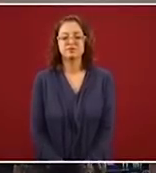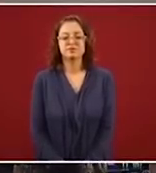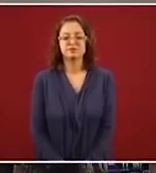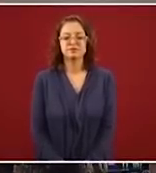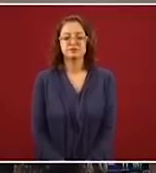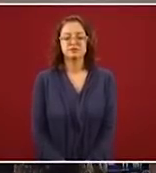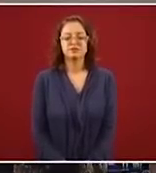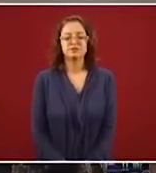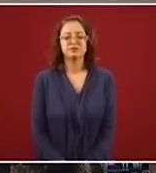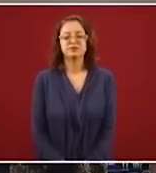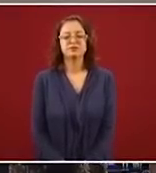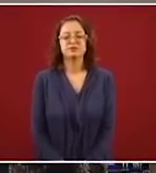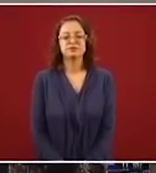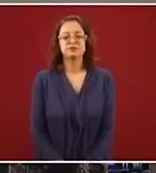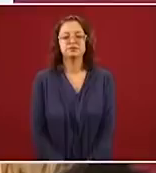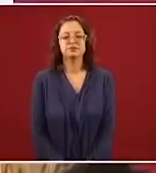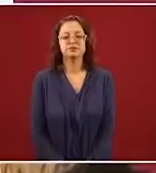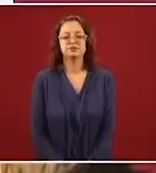291.